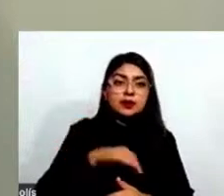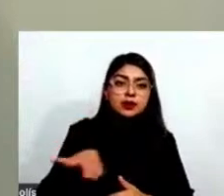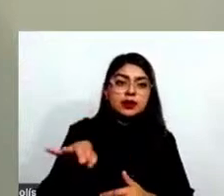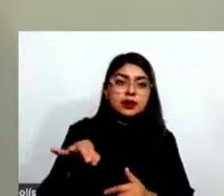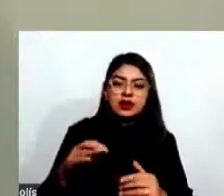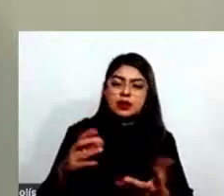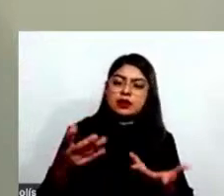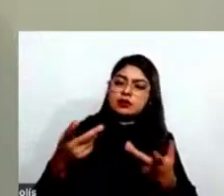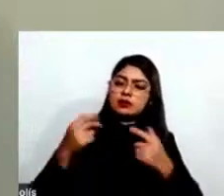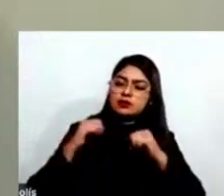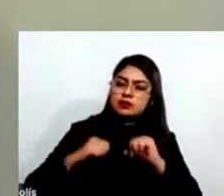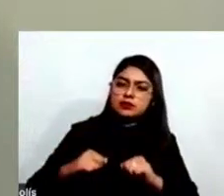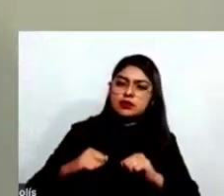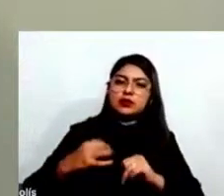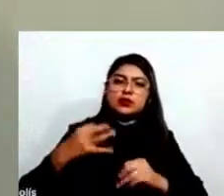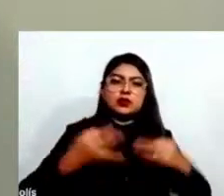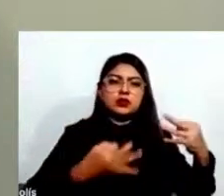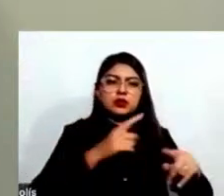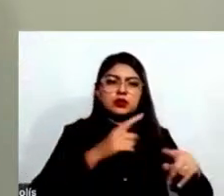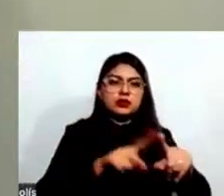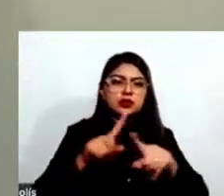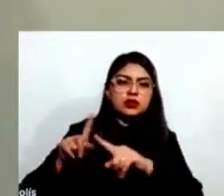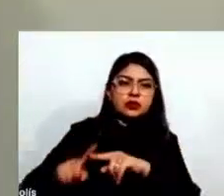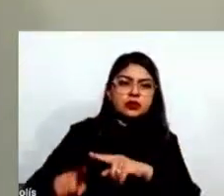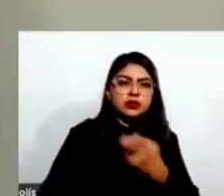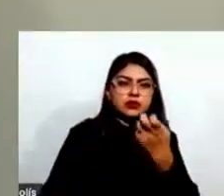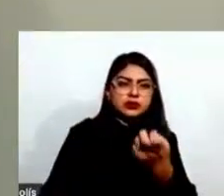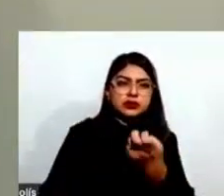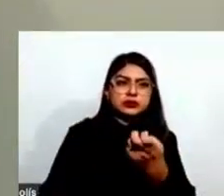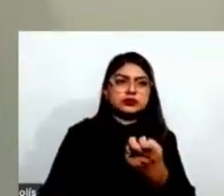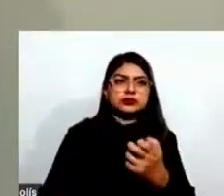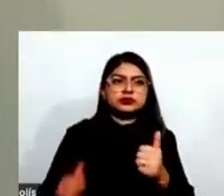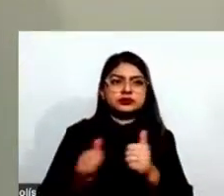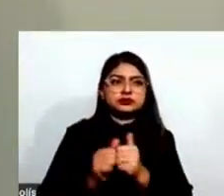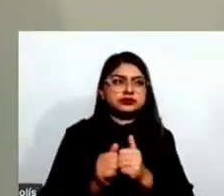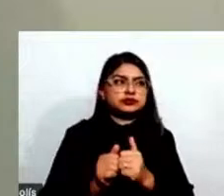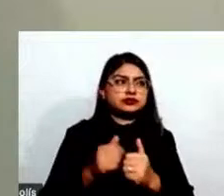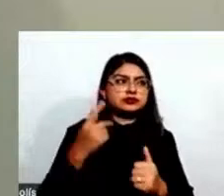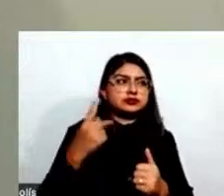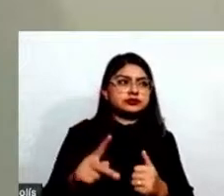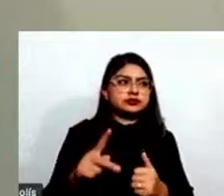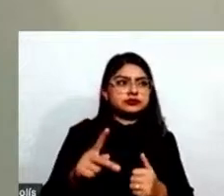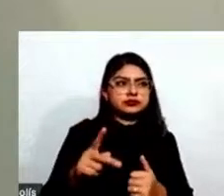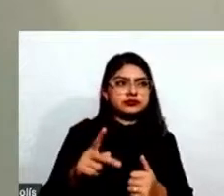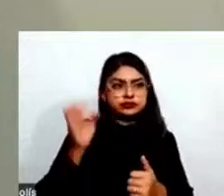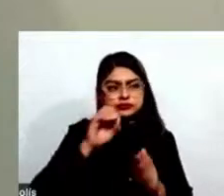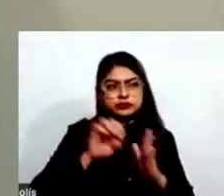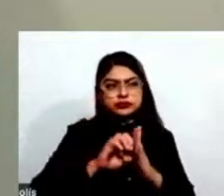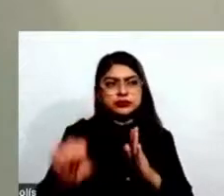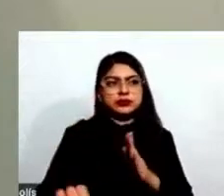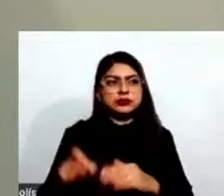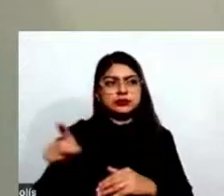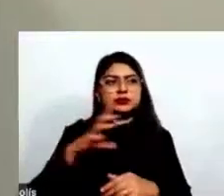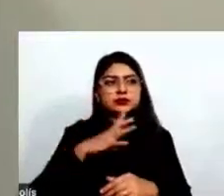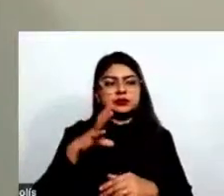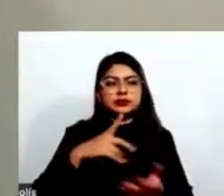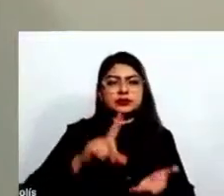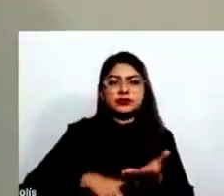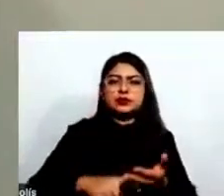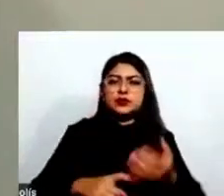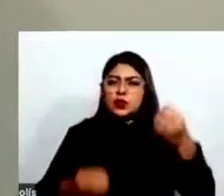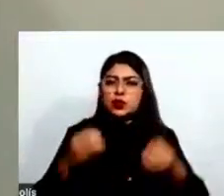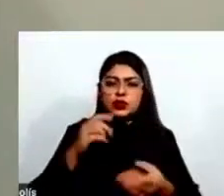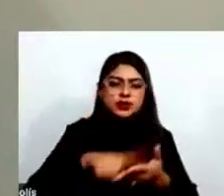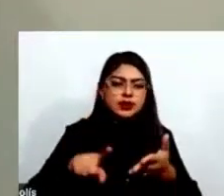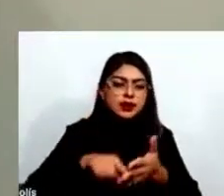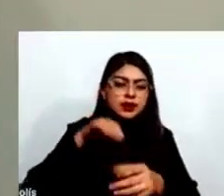jurisdiccionales, independientemente de su denominación específica, como ocurre, por ejemplo, con los jueces electorales en El Salvador